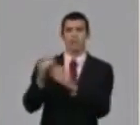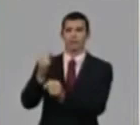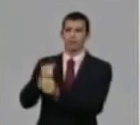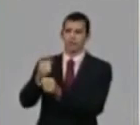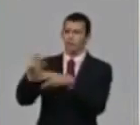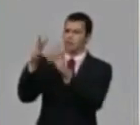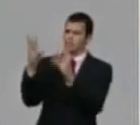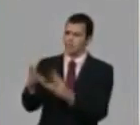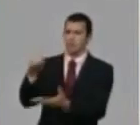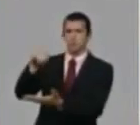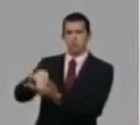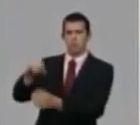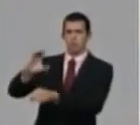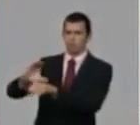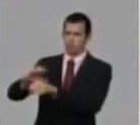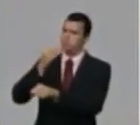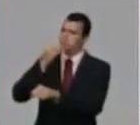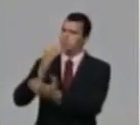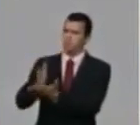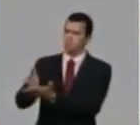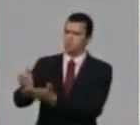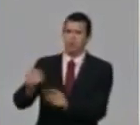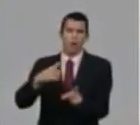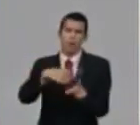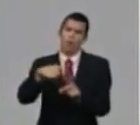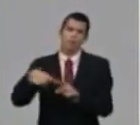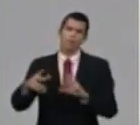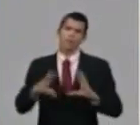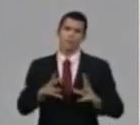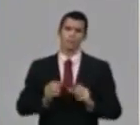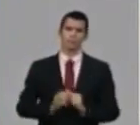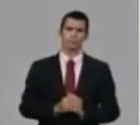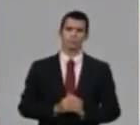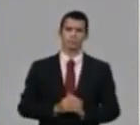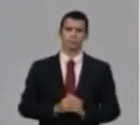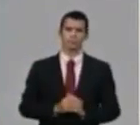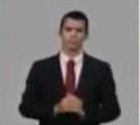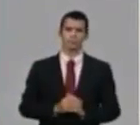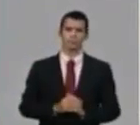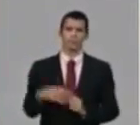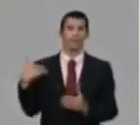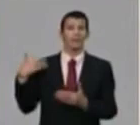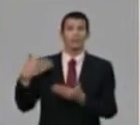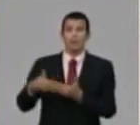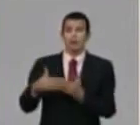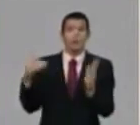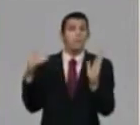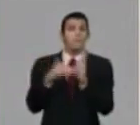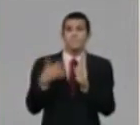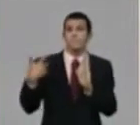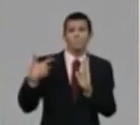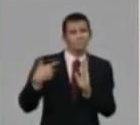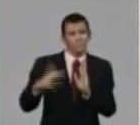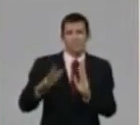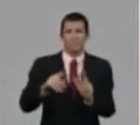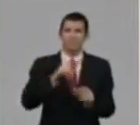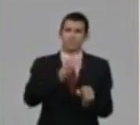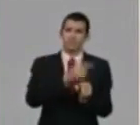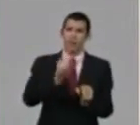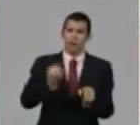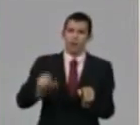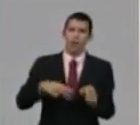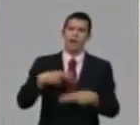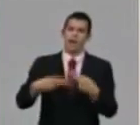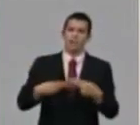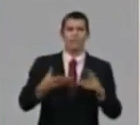desde el presupuesto del Estado, que ya con la cifra de cientos de miles de trabajadores que están en esta situación, es un reto que tiene el presupuesto en